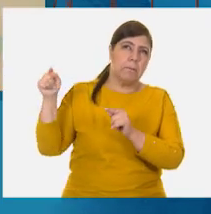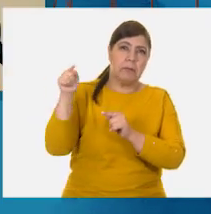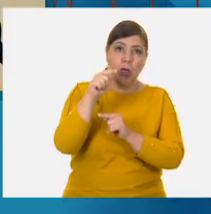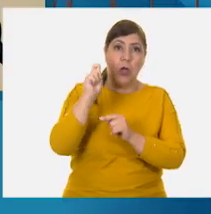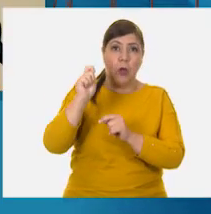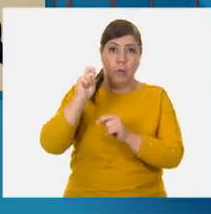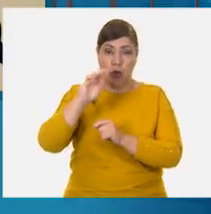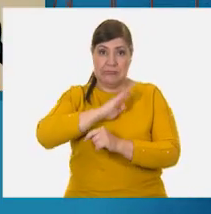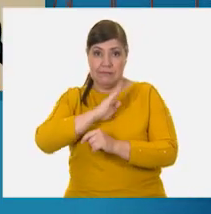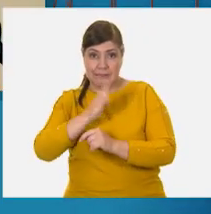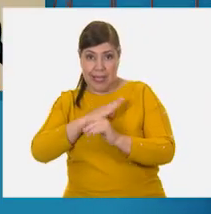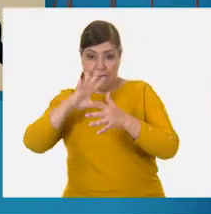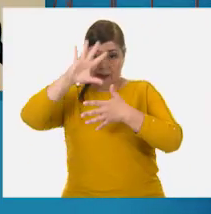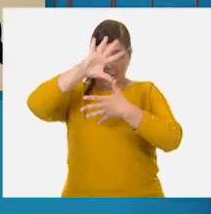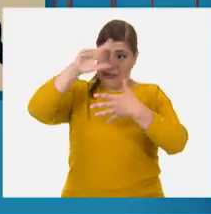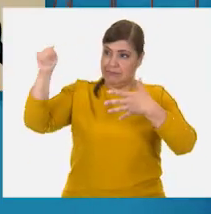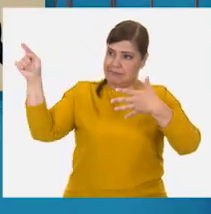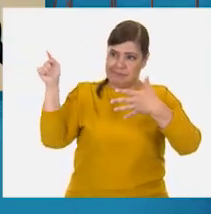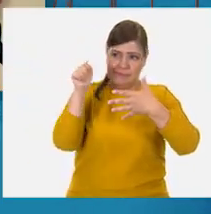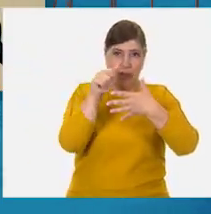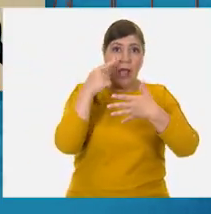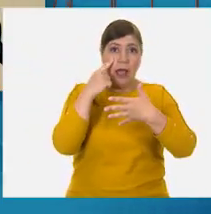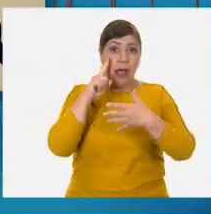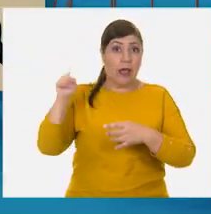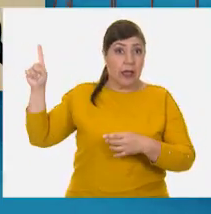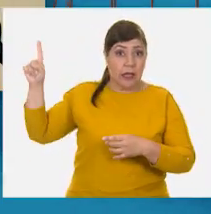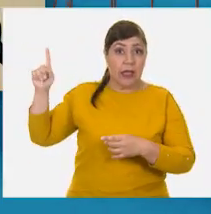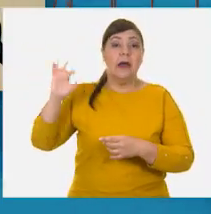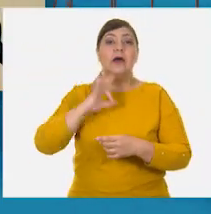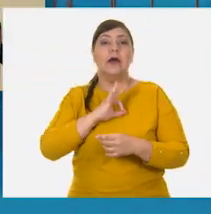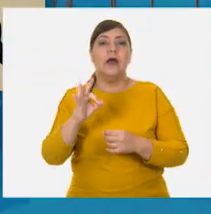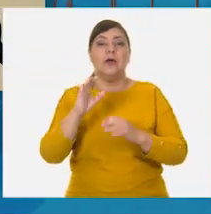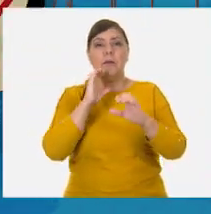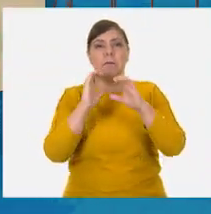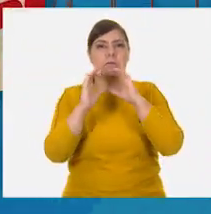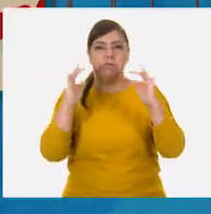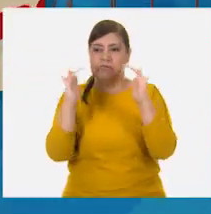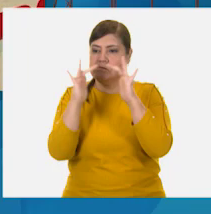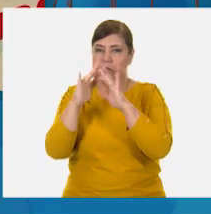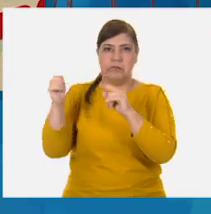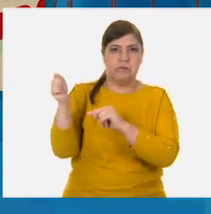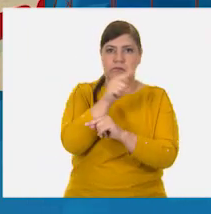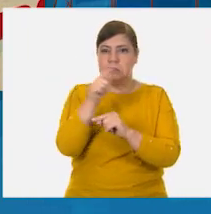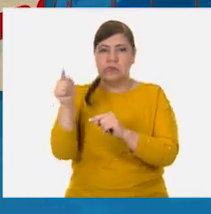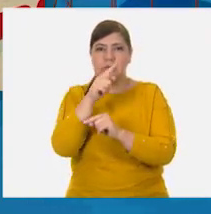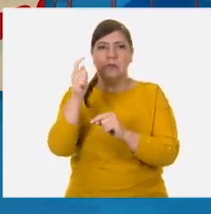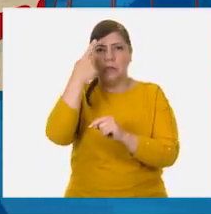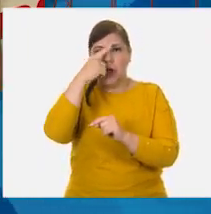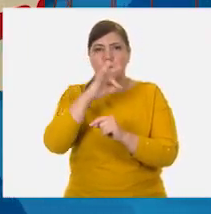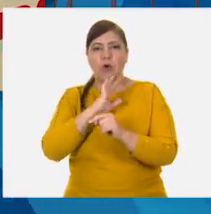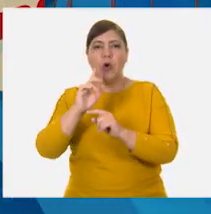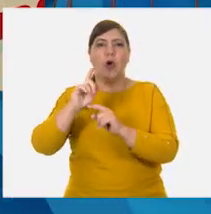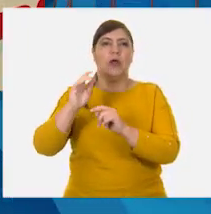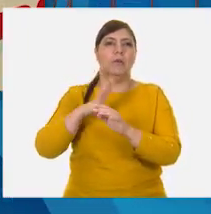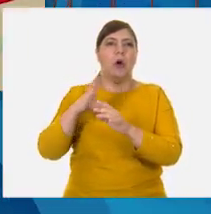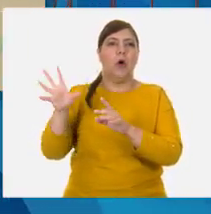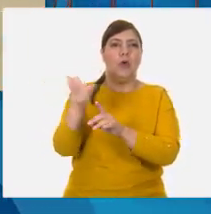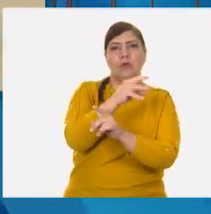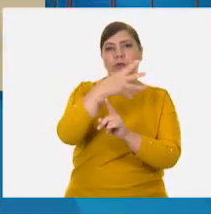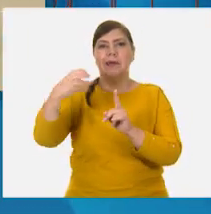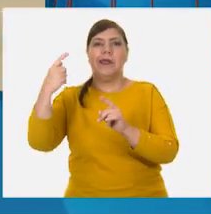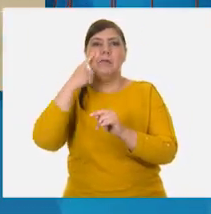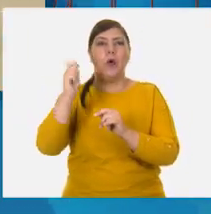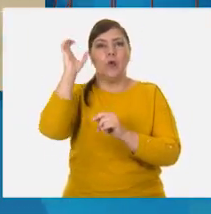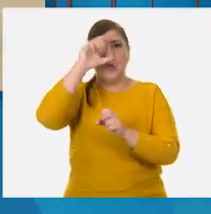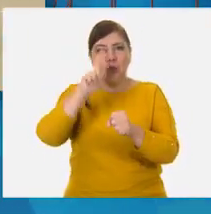península ibérica y la América hispana consolidaron una extensa vía de comunicación desde donde se difundían los patrones culturales que dieron origen a